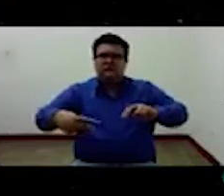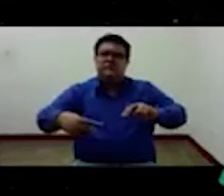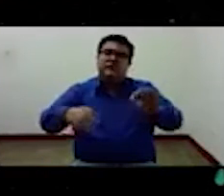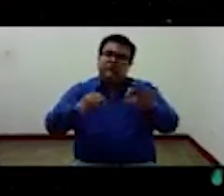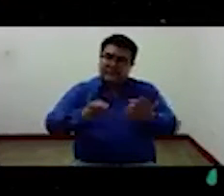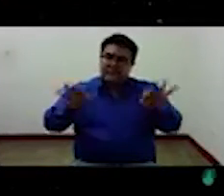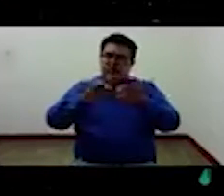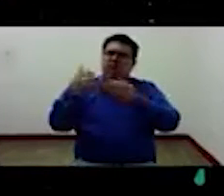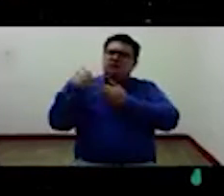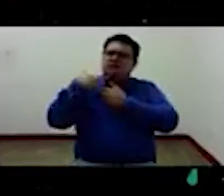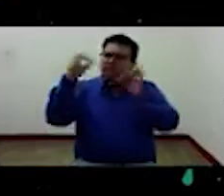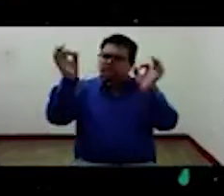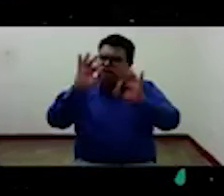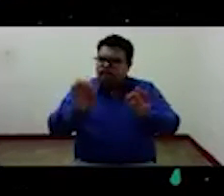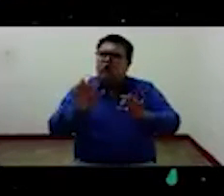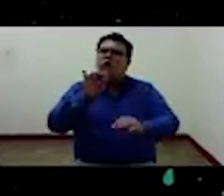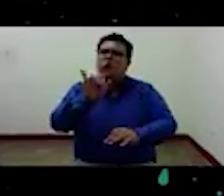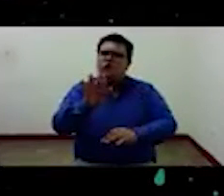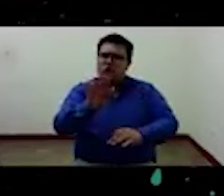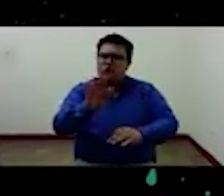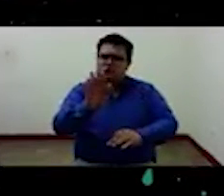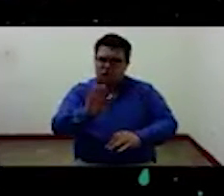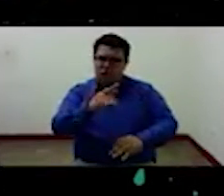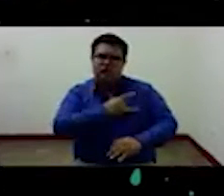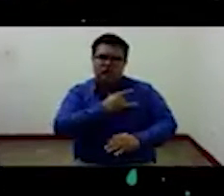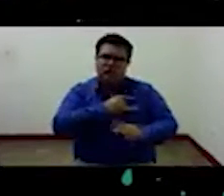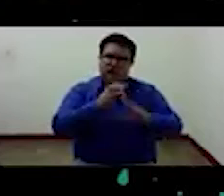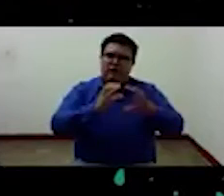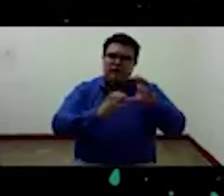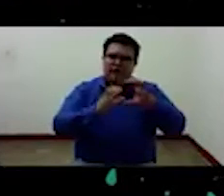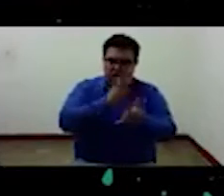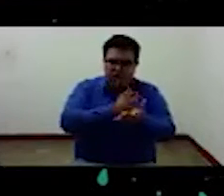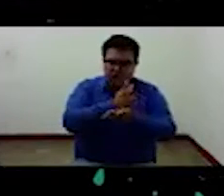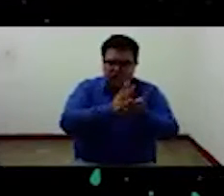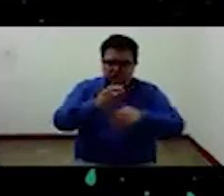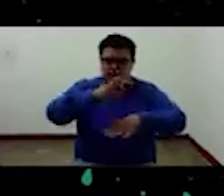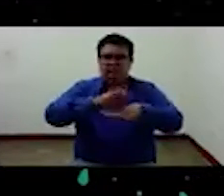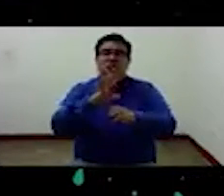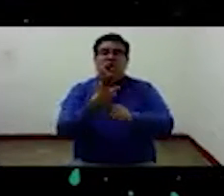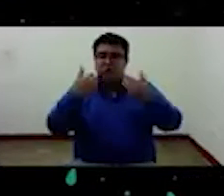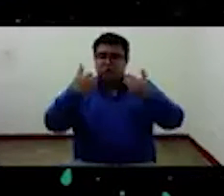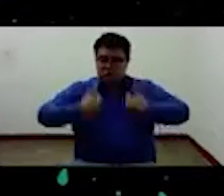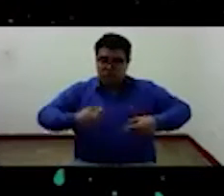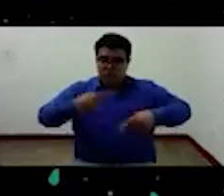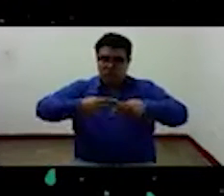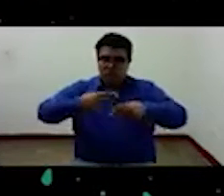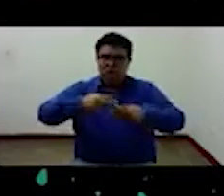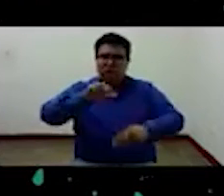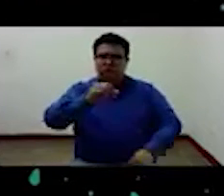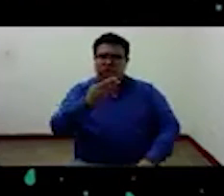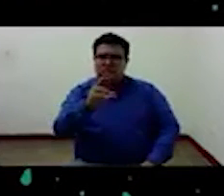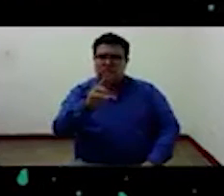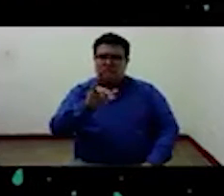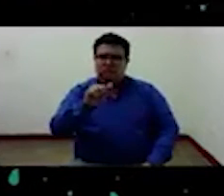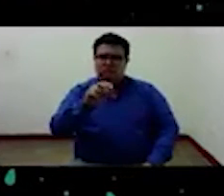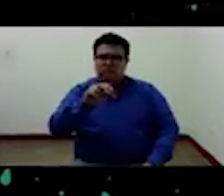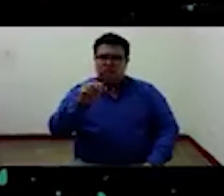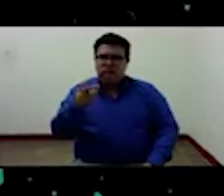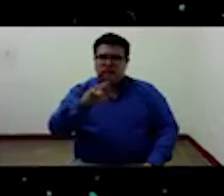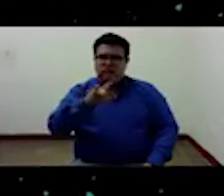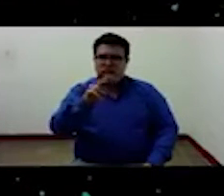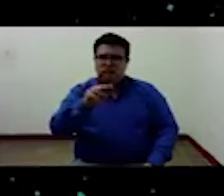organizado por la Universidad del Cauca. Mi nombre es Adriana Guzmán Umaña, yo